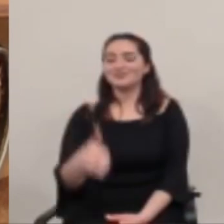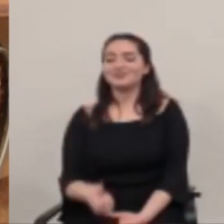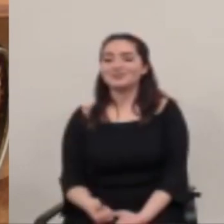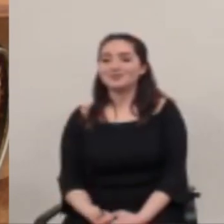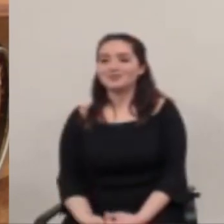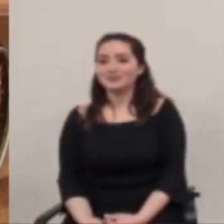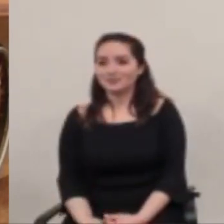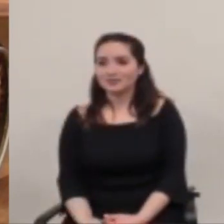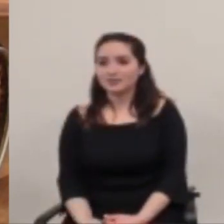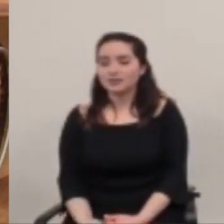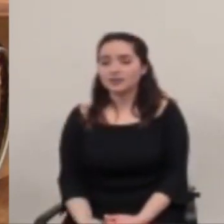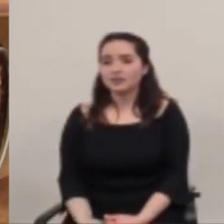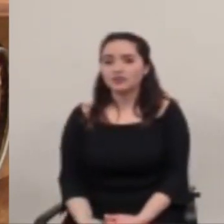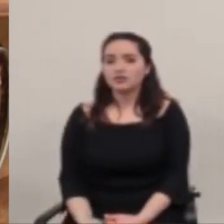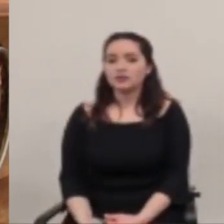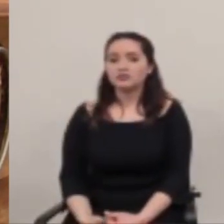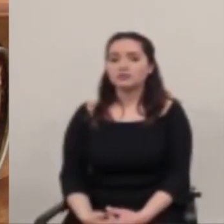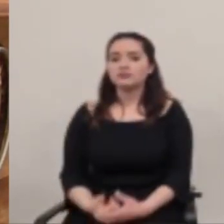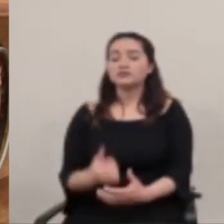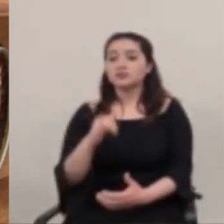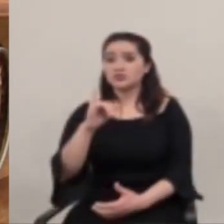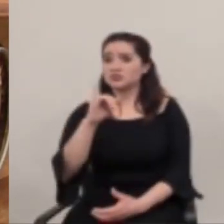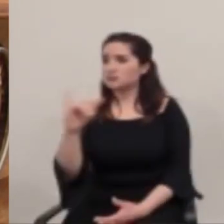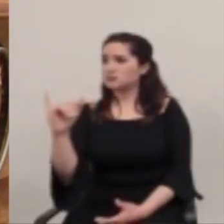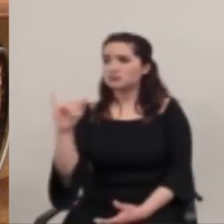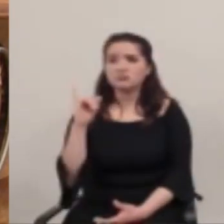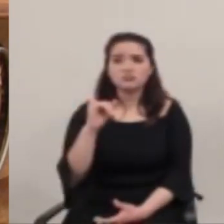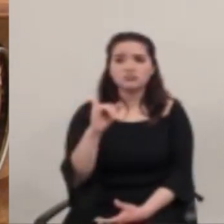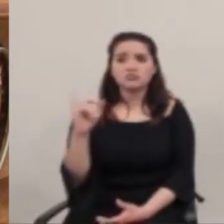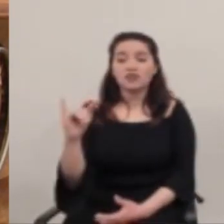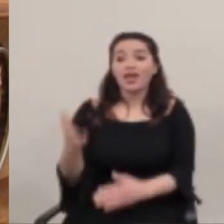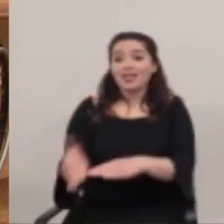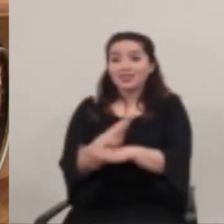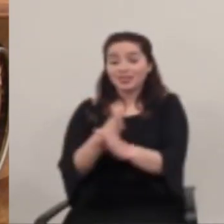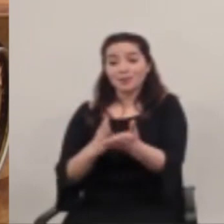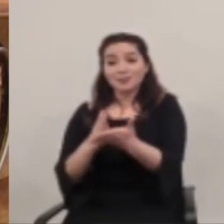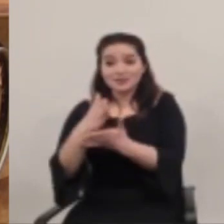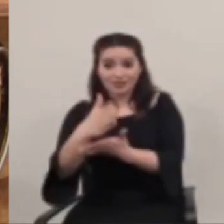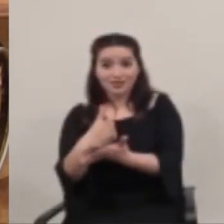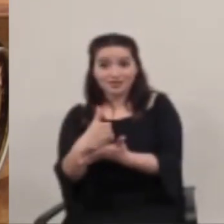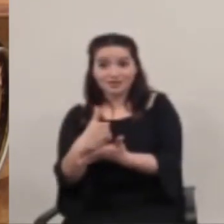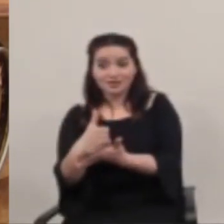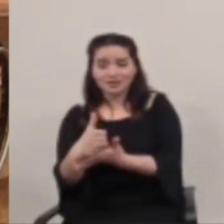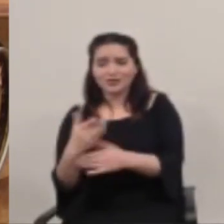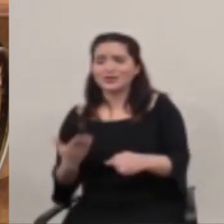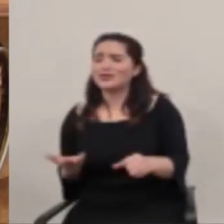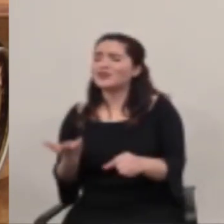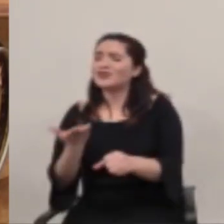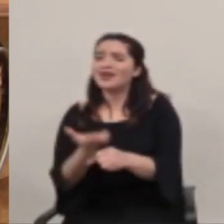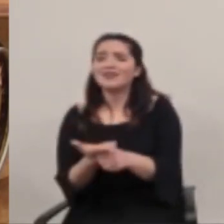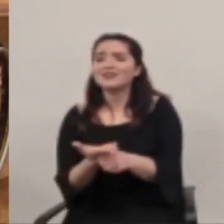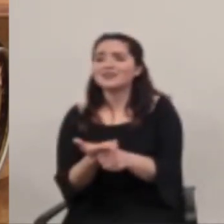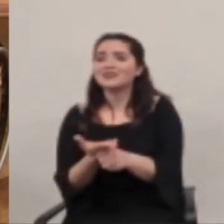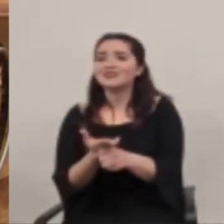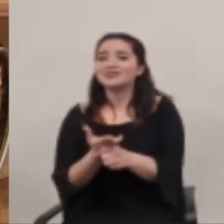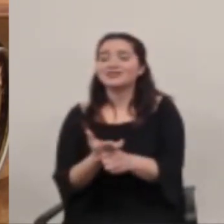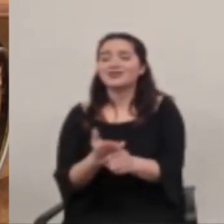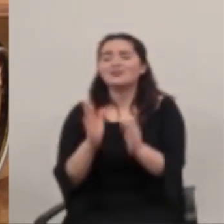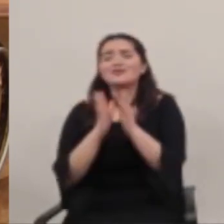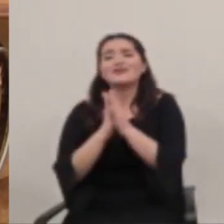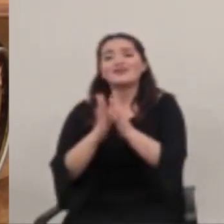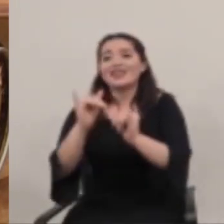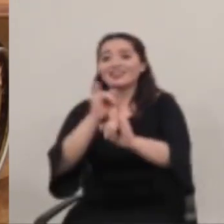¿Se probaron los tres micrófonos? ¿Están bien los de los tres? Sí, perfecto. Sí, perfecto. Antes de empezar y rogando que Internet